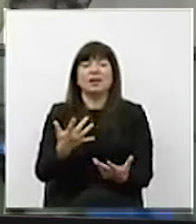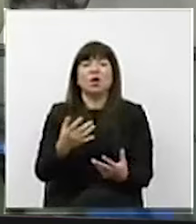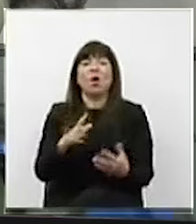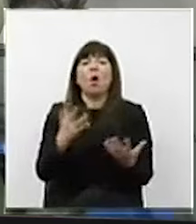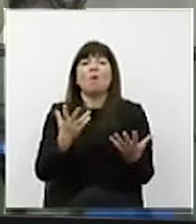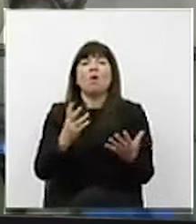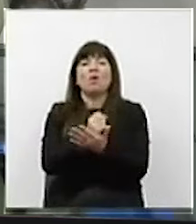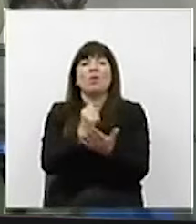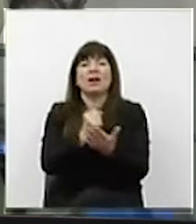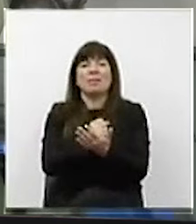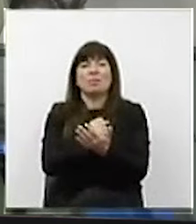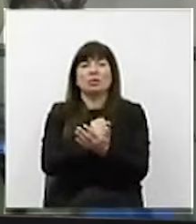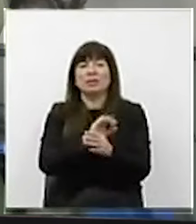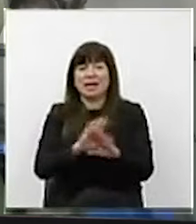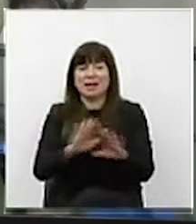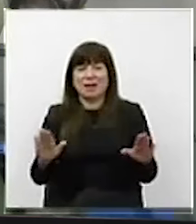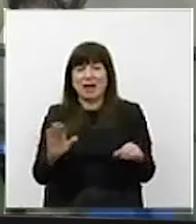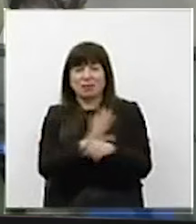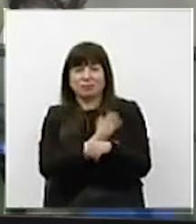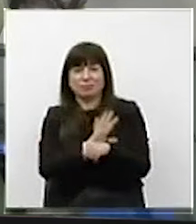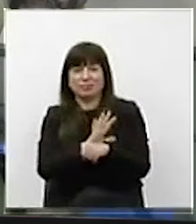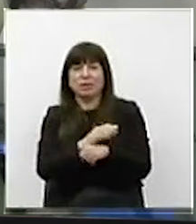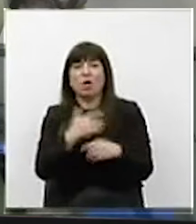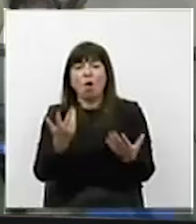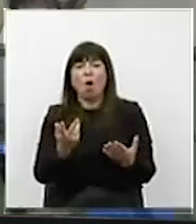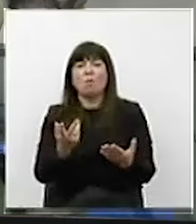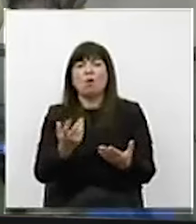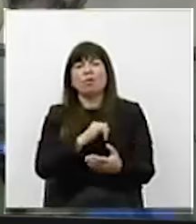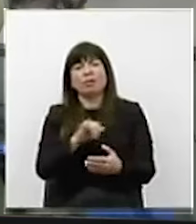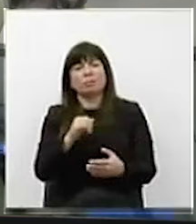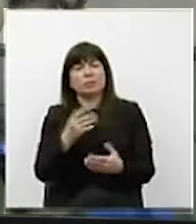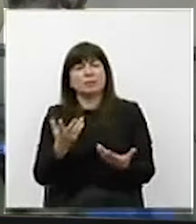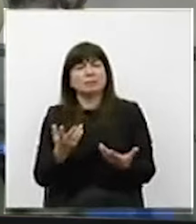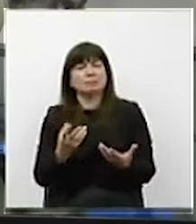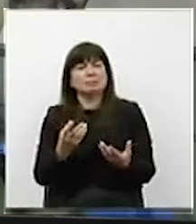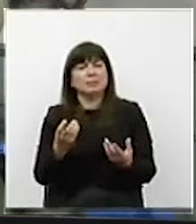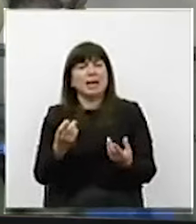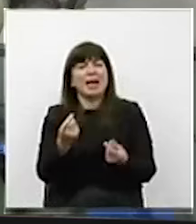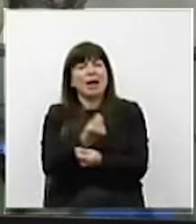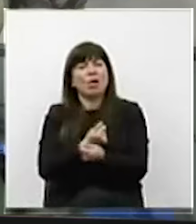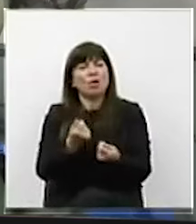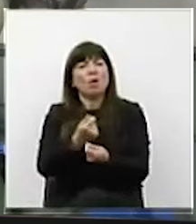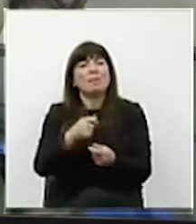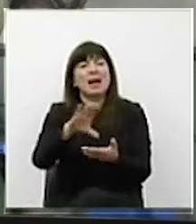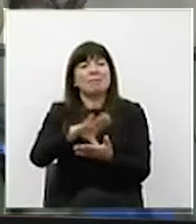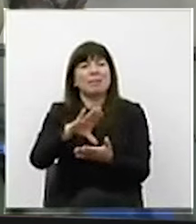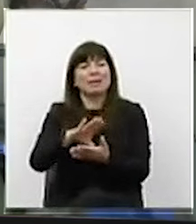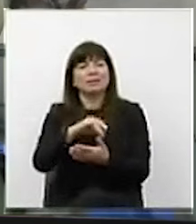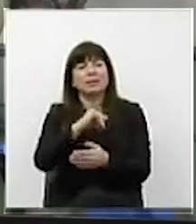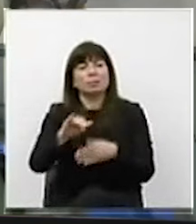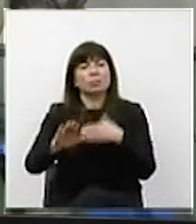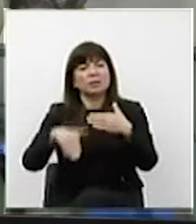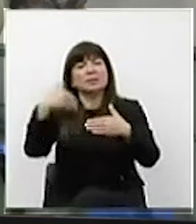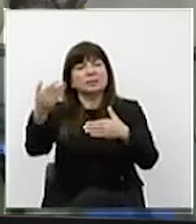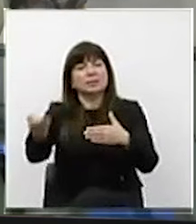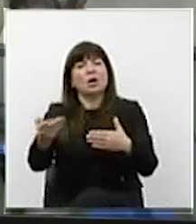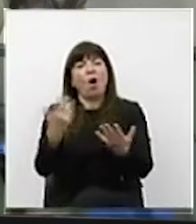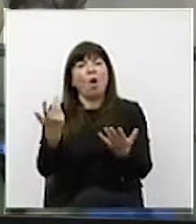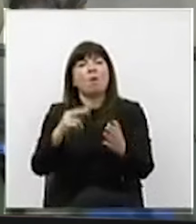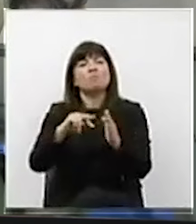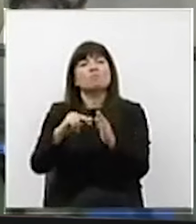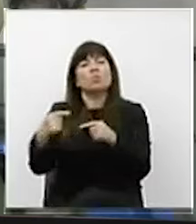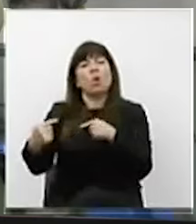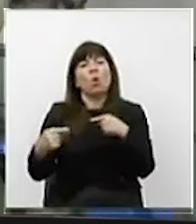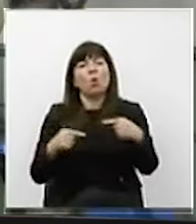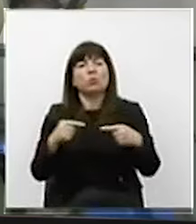pandemia nos va a determinar cómo quedamos parados después de y cómo iniciamos esta discusión que hemos tenido hoy día de reactivación económica, que también